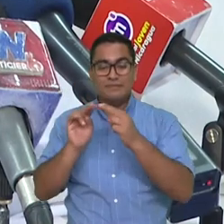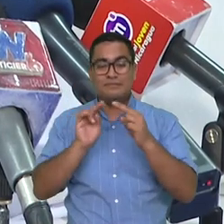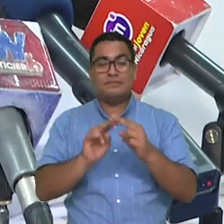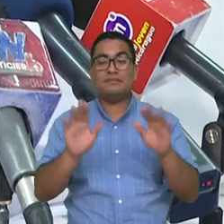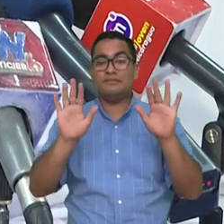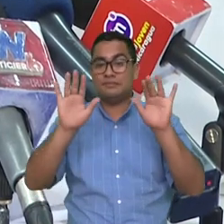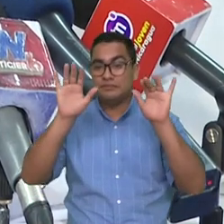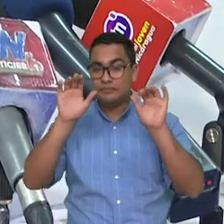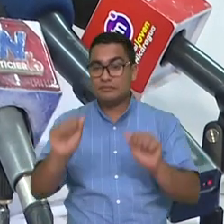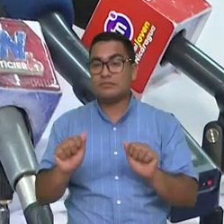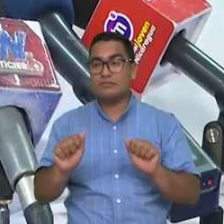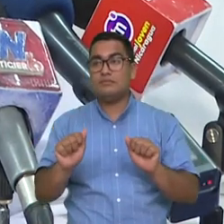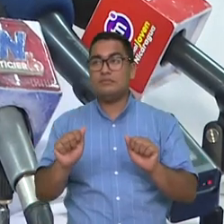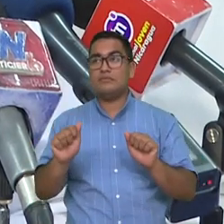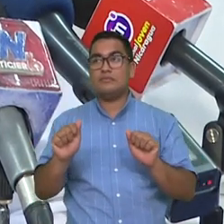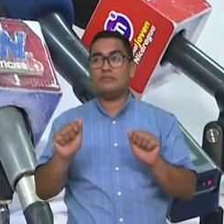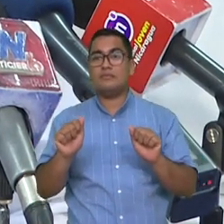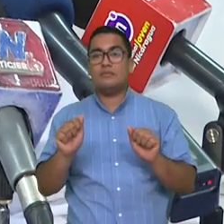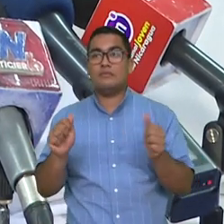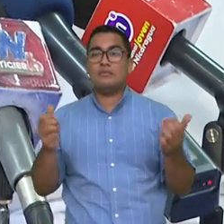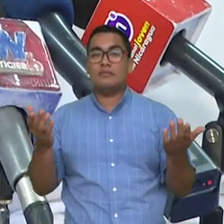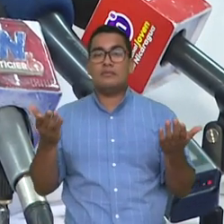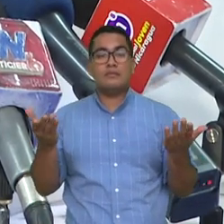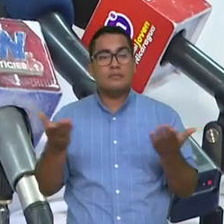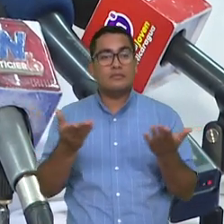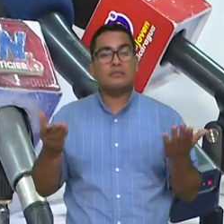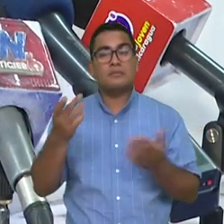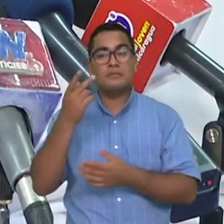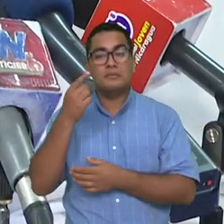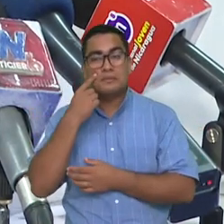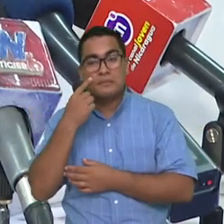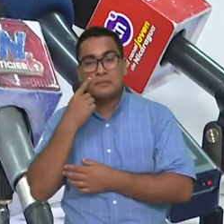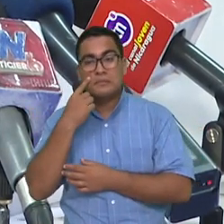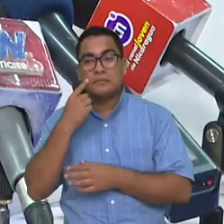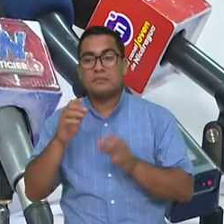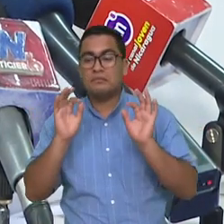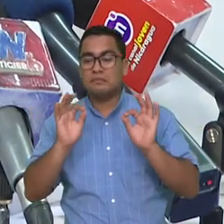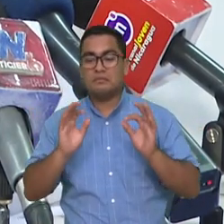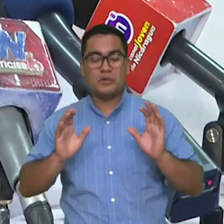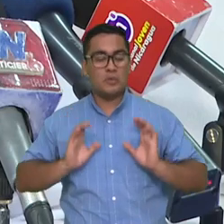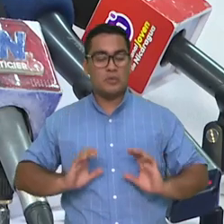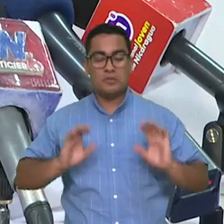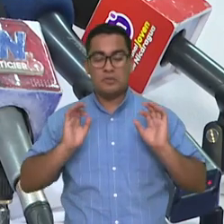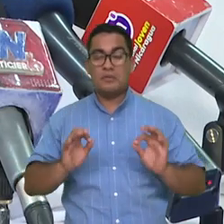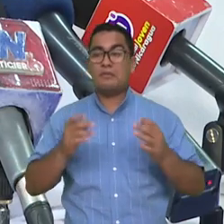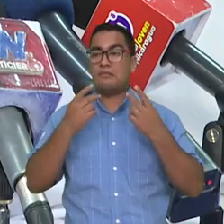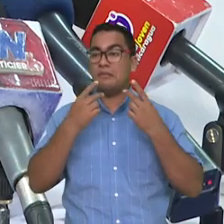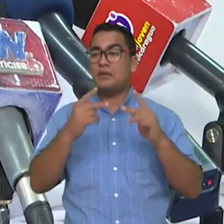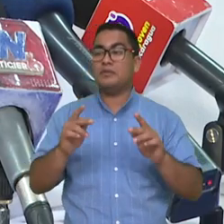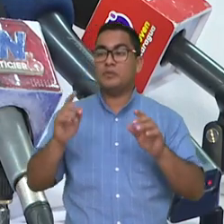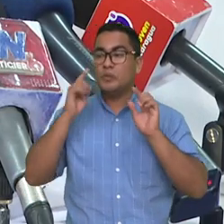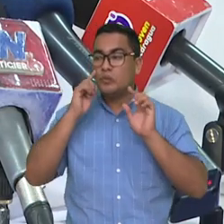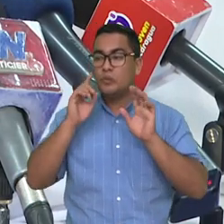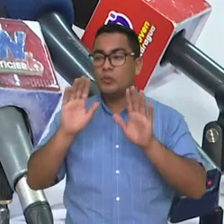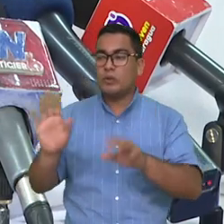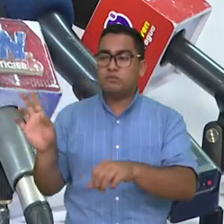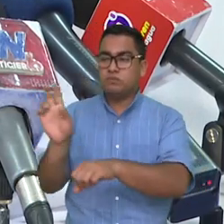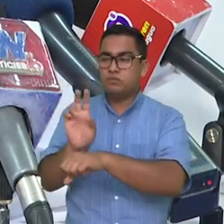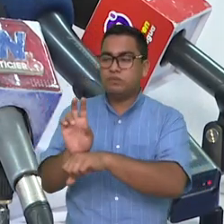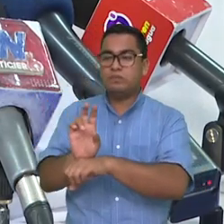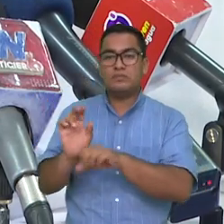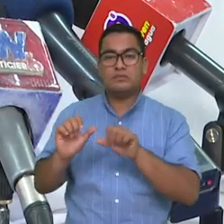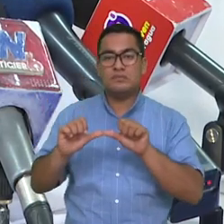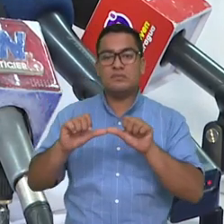ya hemos localizado y estamos viendo que están actualmente asintomáticos, y los vamos a mantener en seguimiento